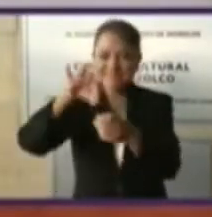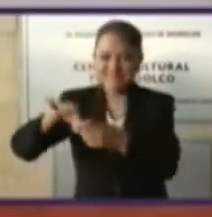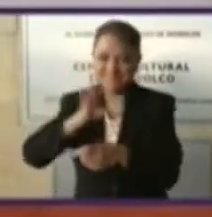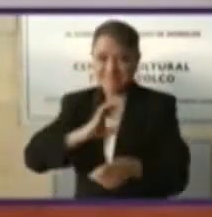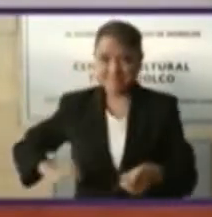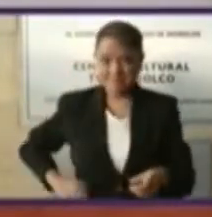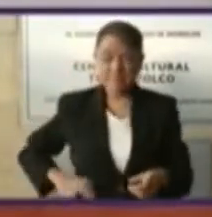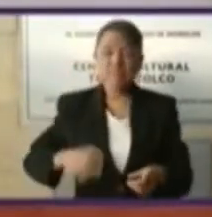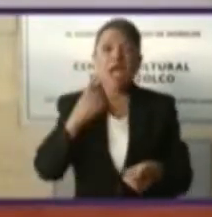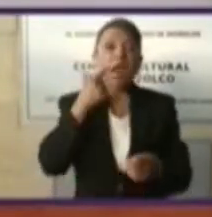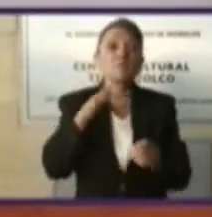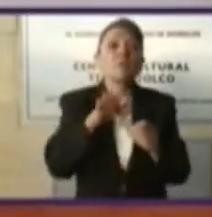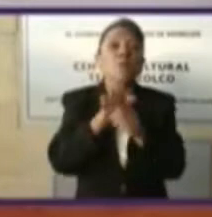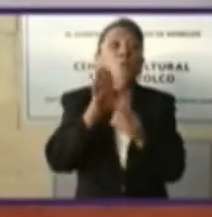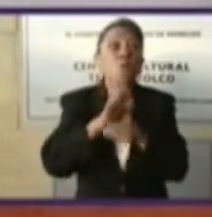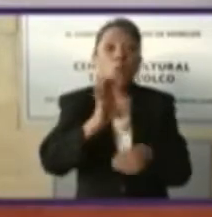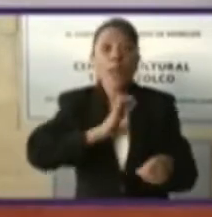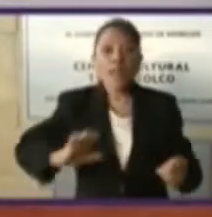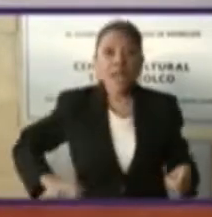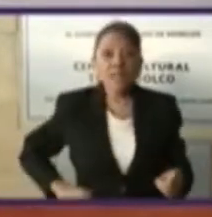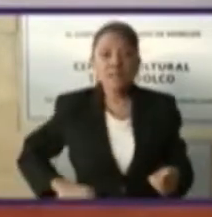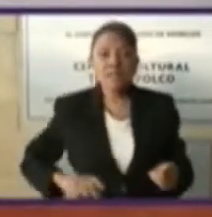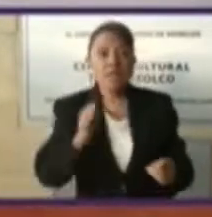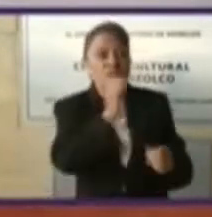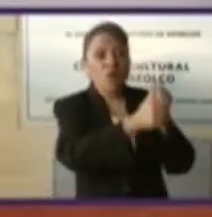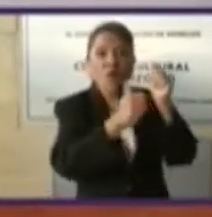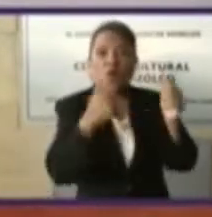qué candidaturas nos tocan,